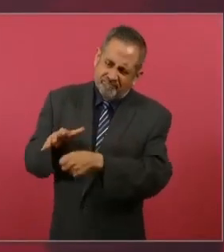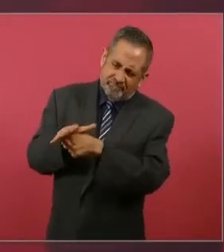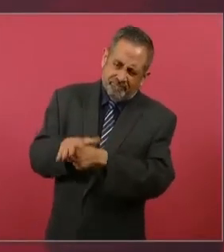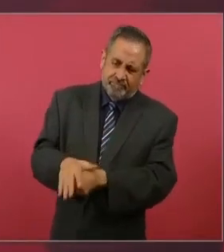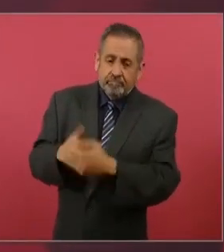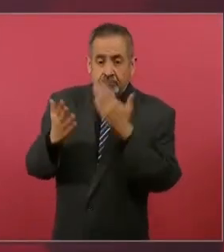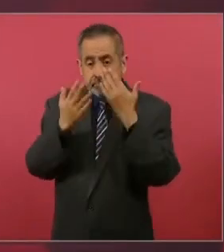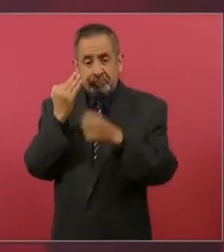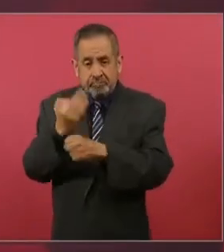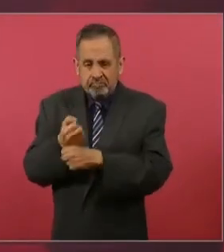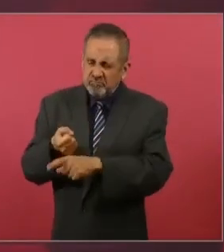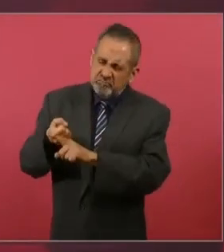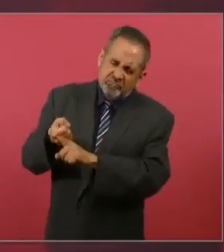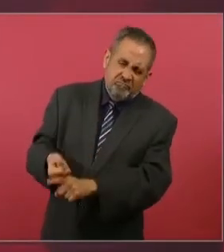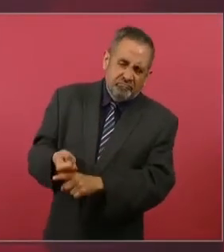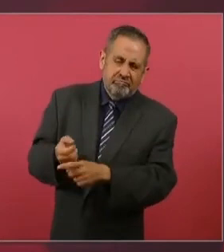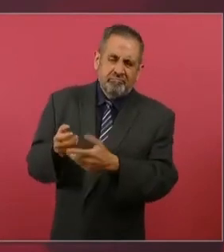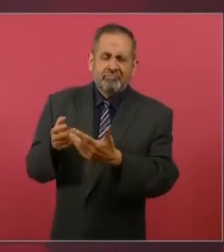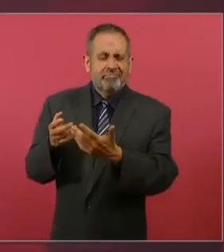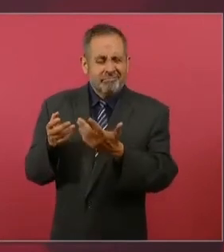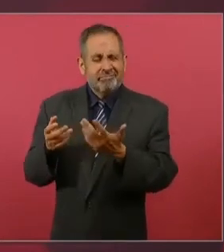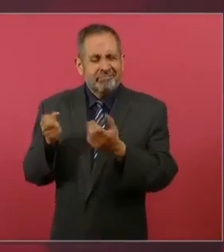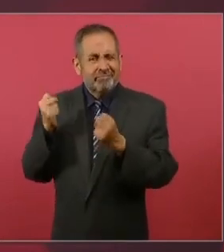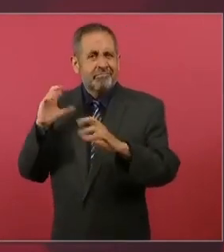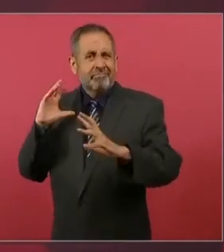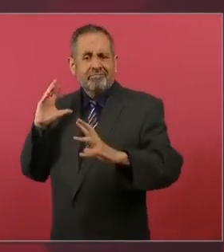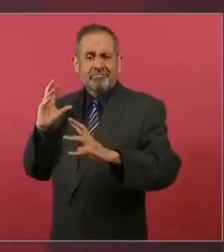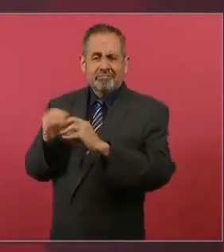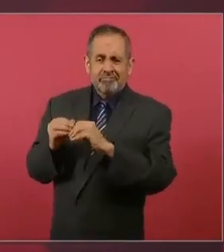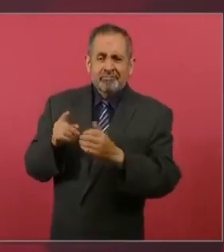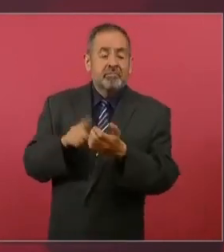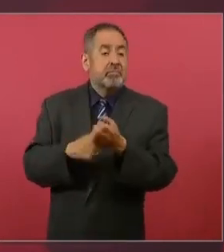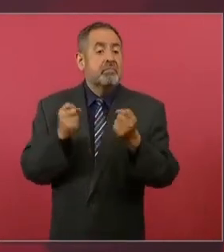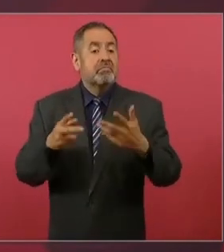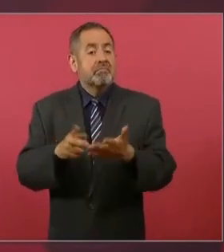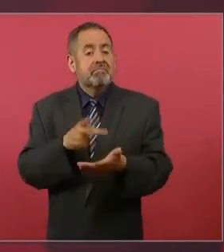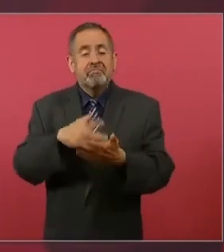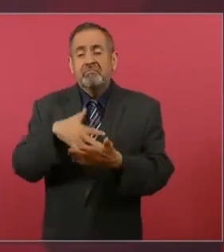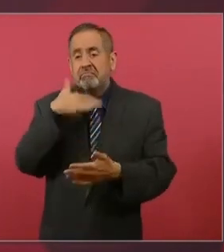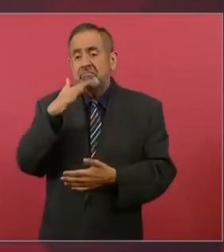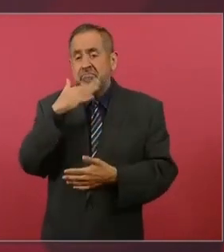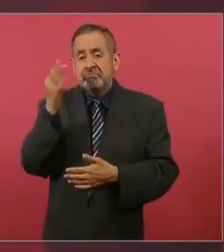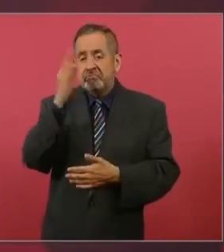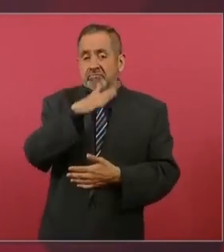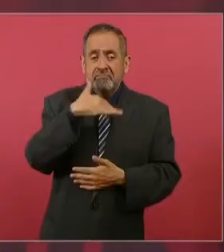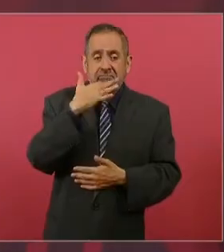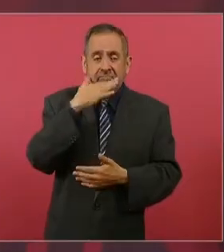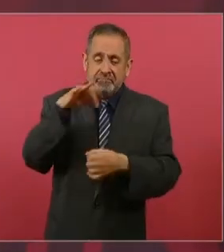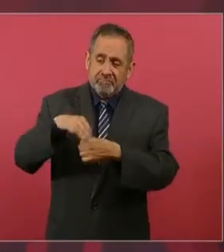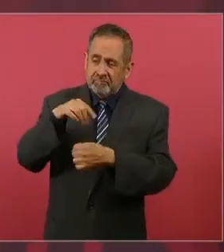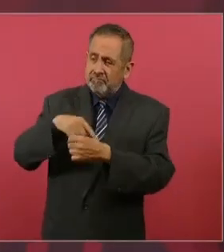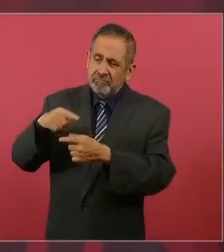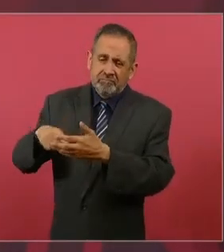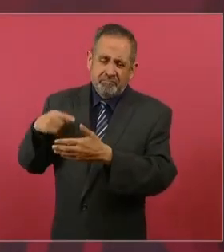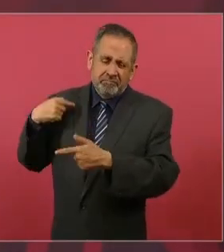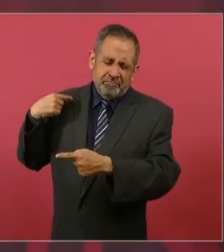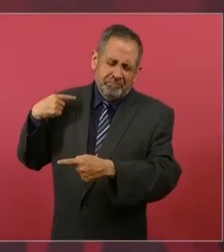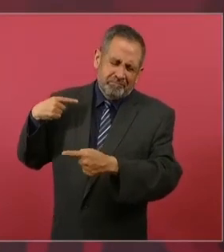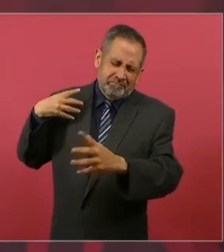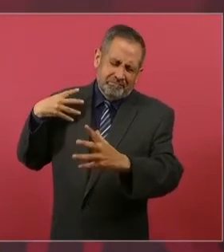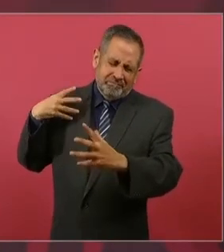reprimidos, estudiantes reprimidos? ¿Cuántos fraudes electorales cometidos?